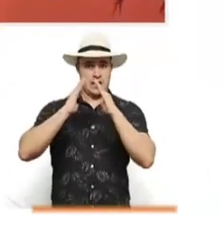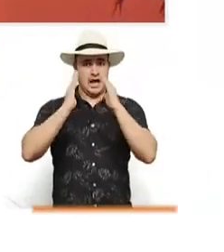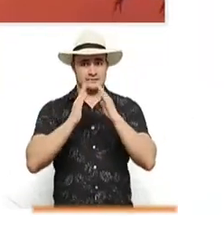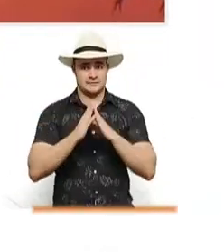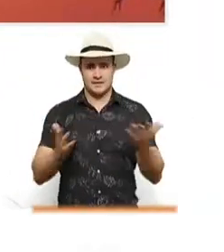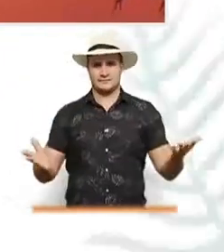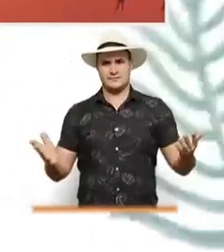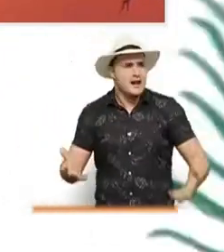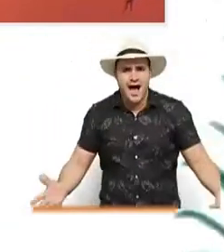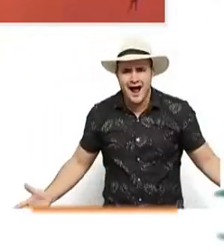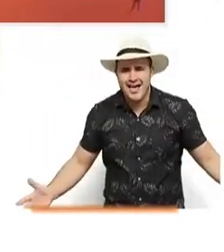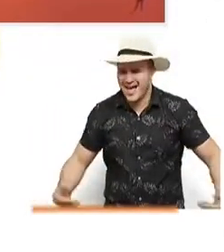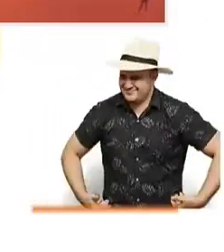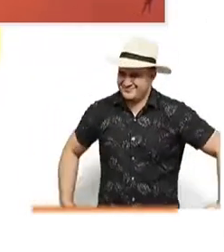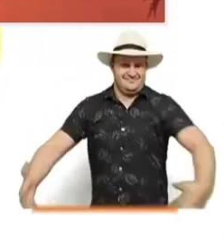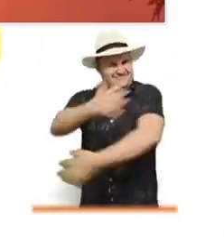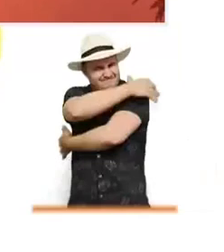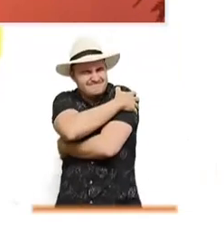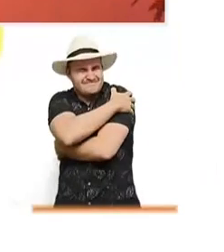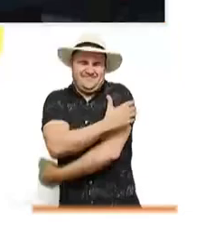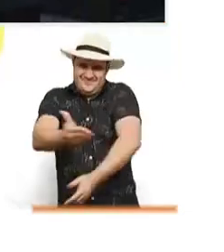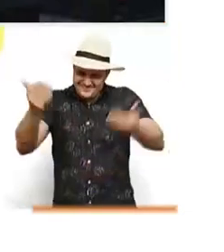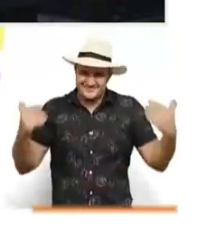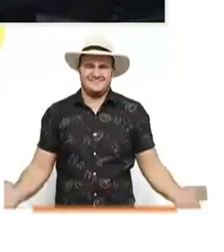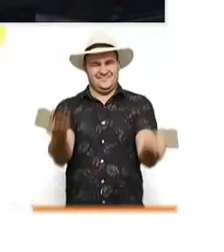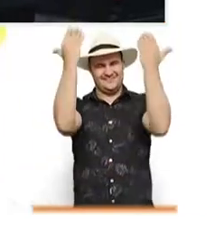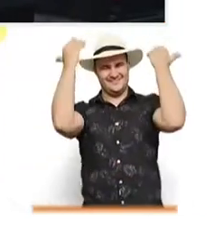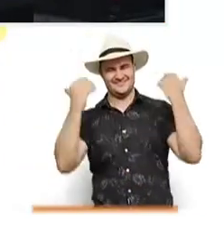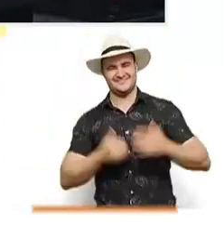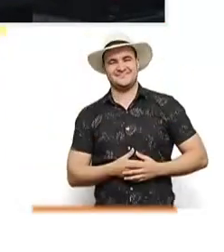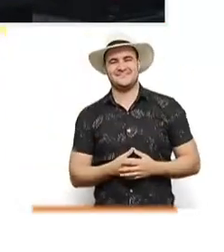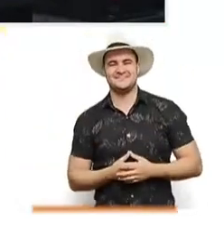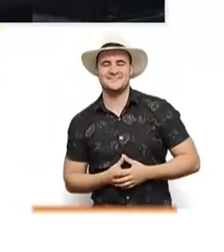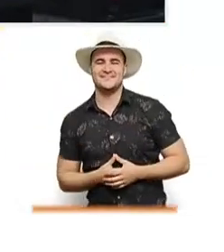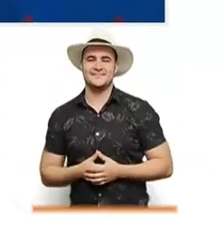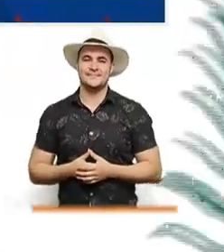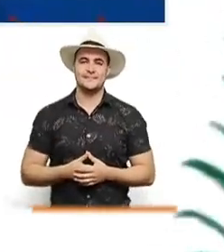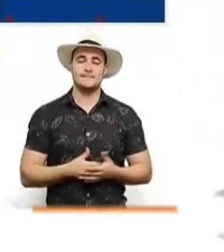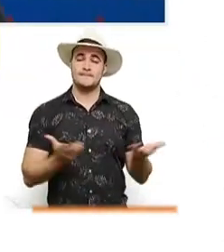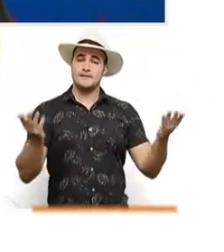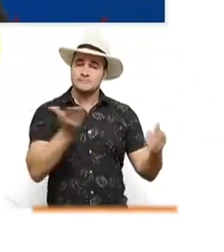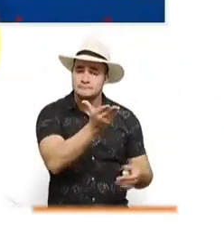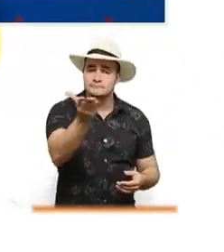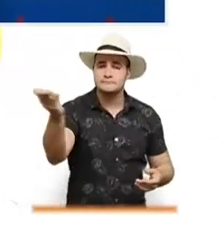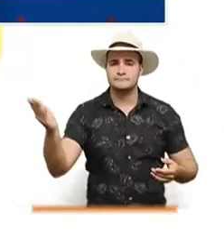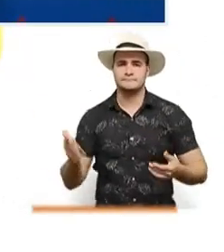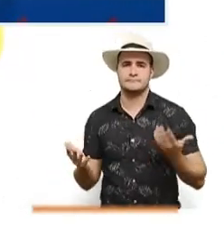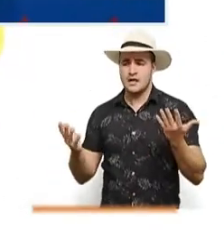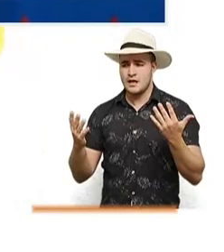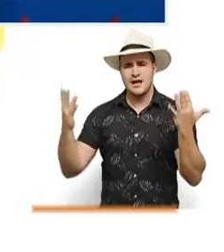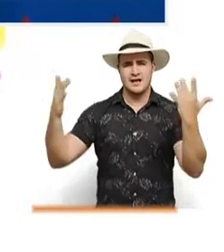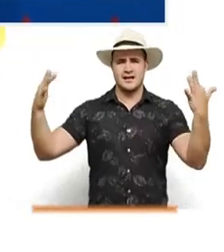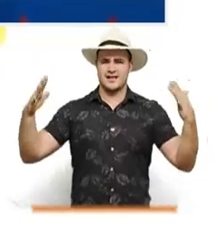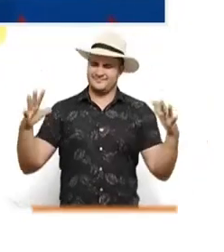hay, ábranse sin problema. Si quieren unir las